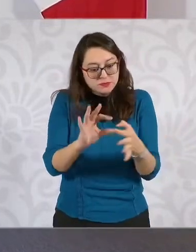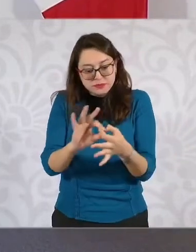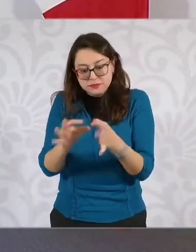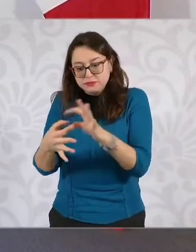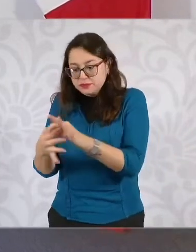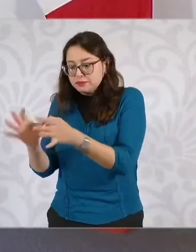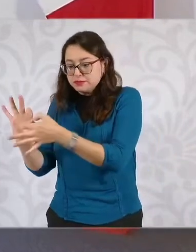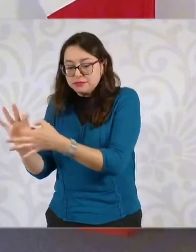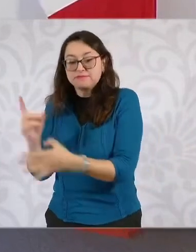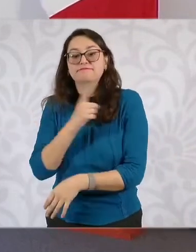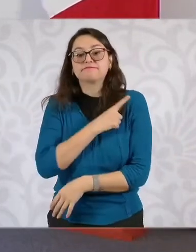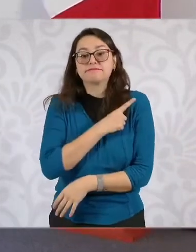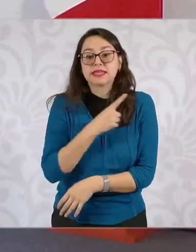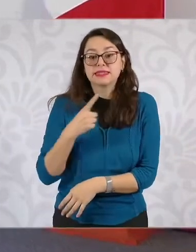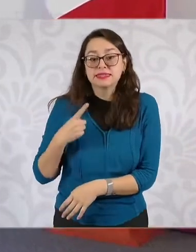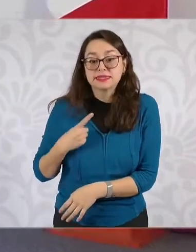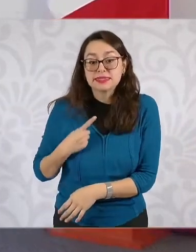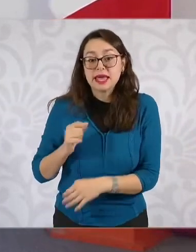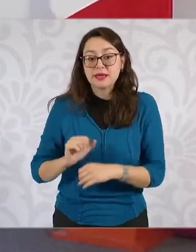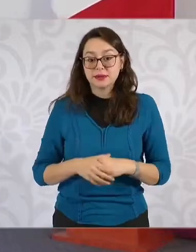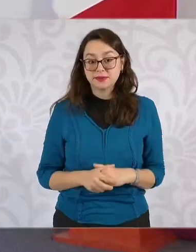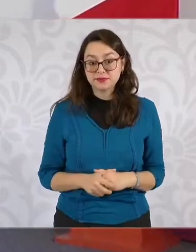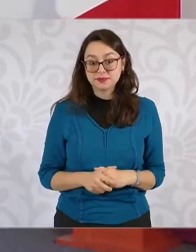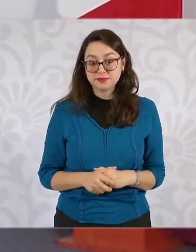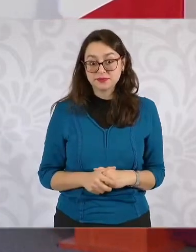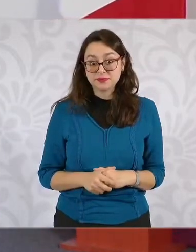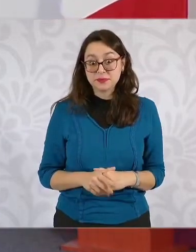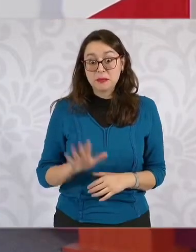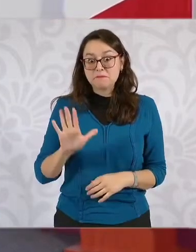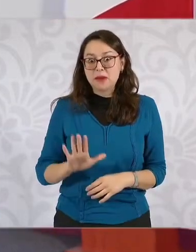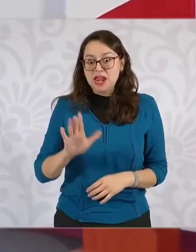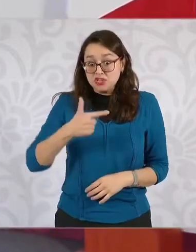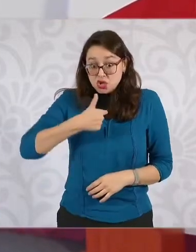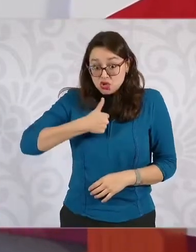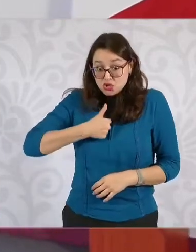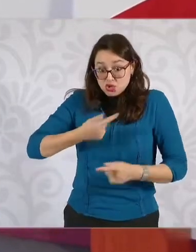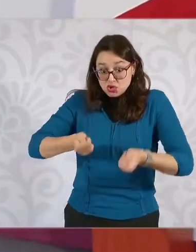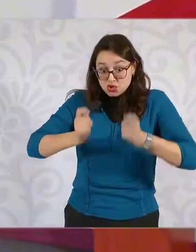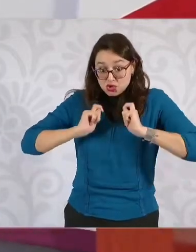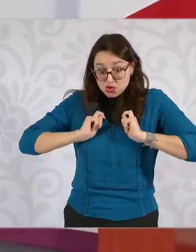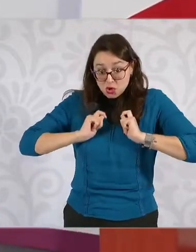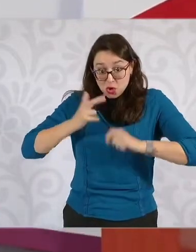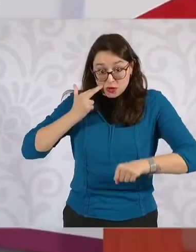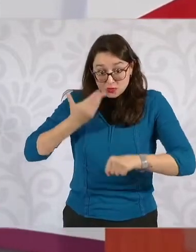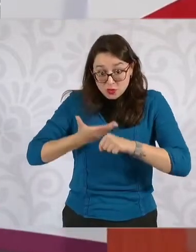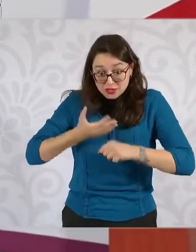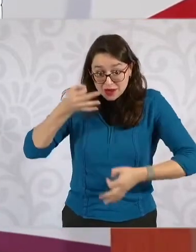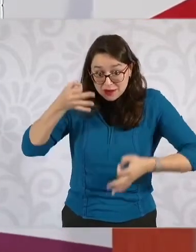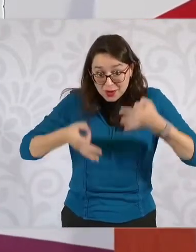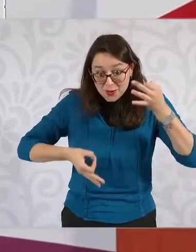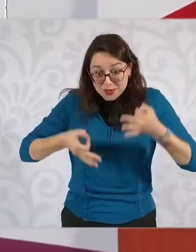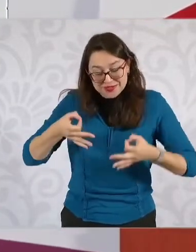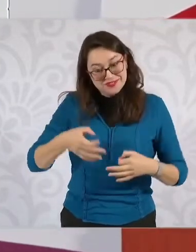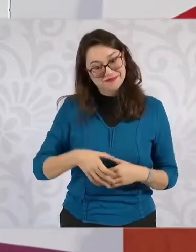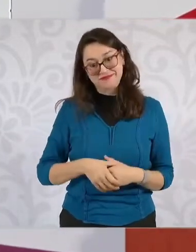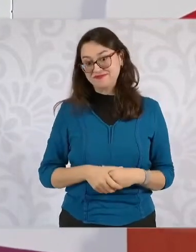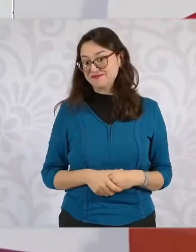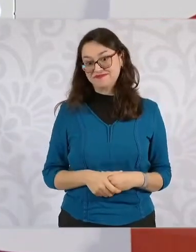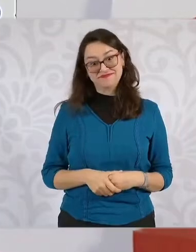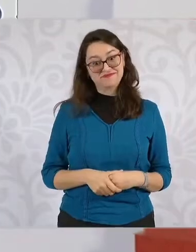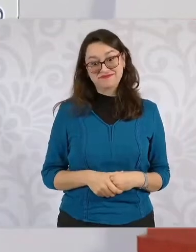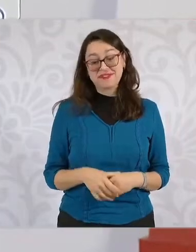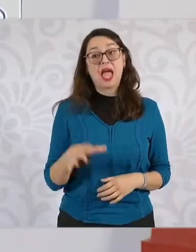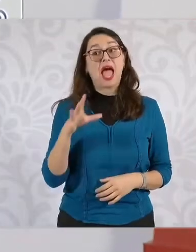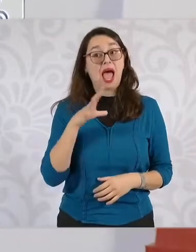pueblo mexicano que el Partido de Acción Nacional debe desaparecer porque ellos son la mera corrupción,